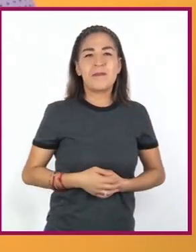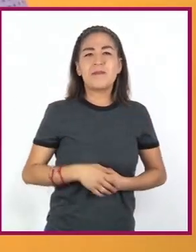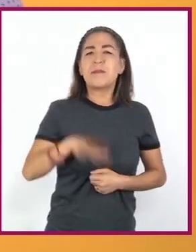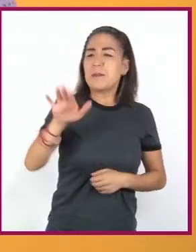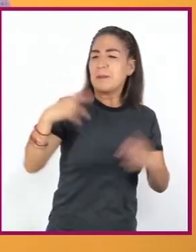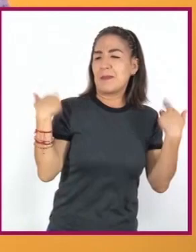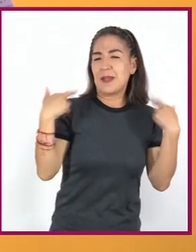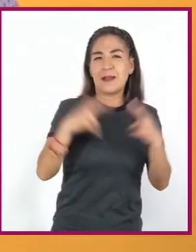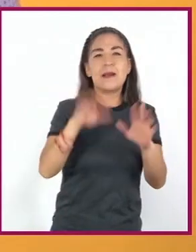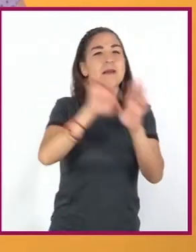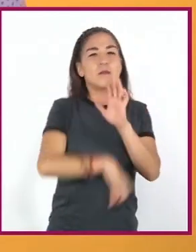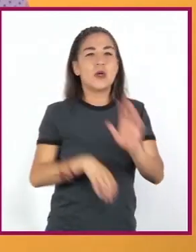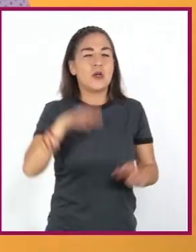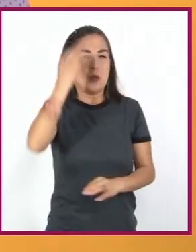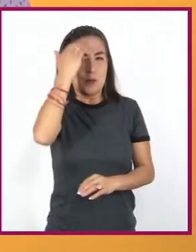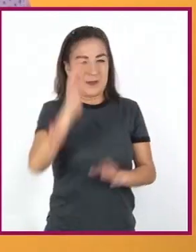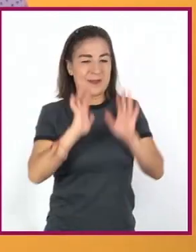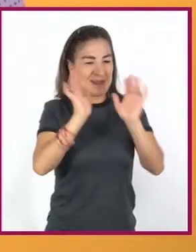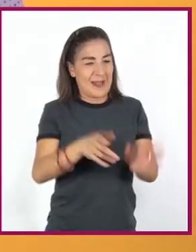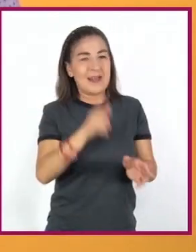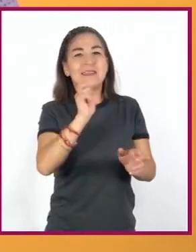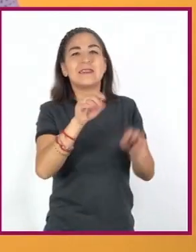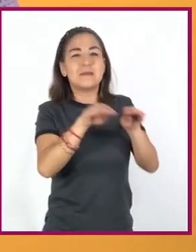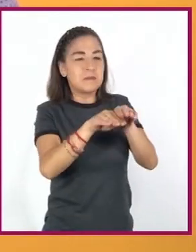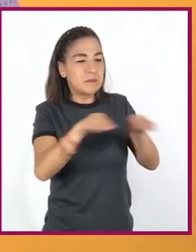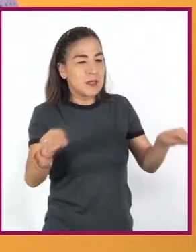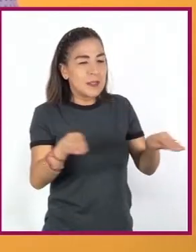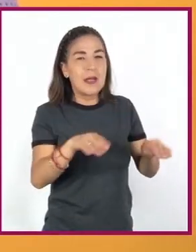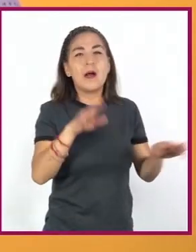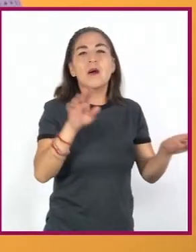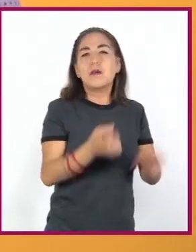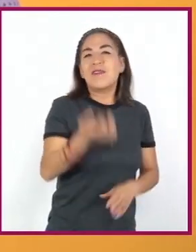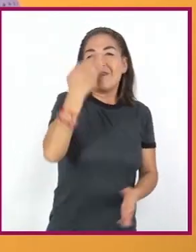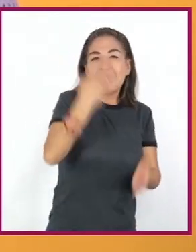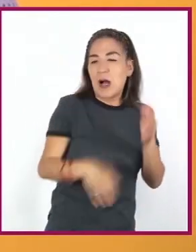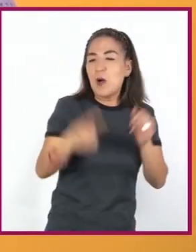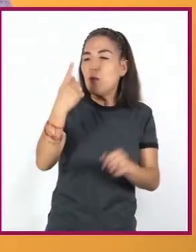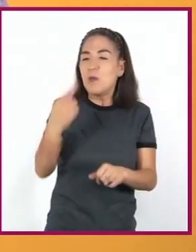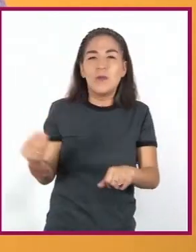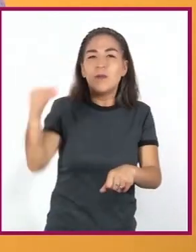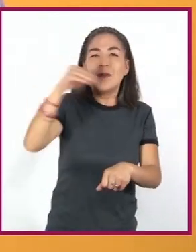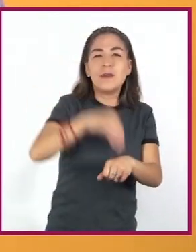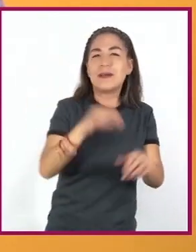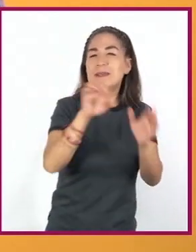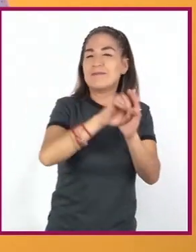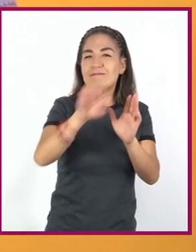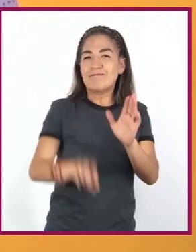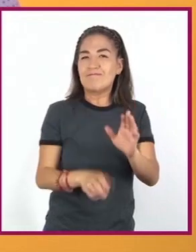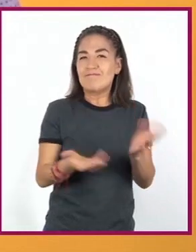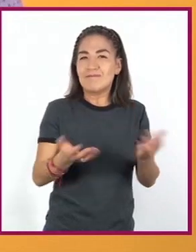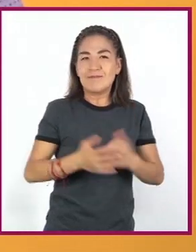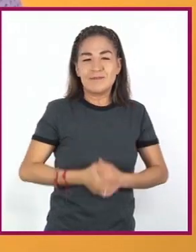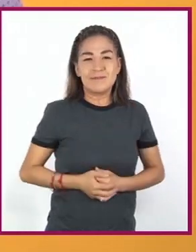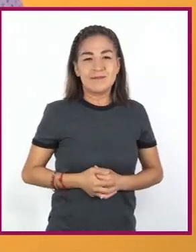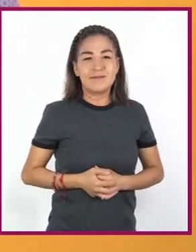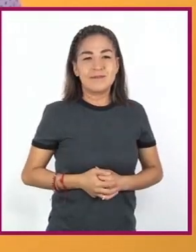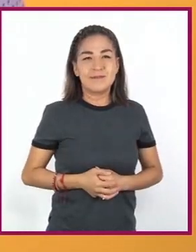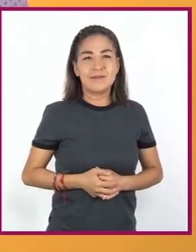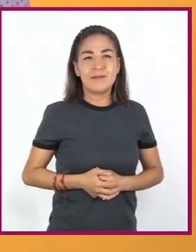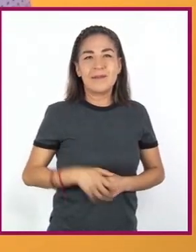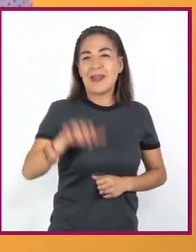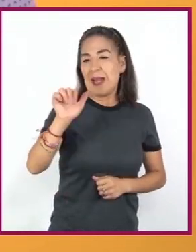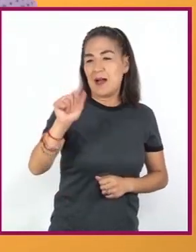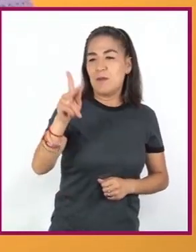si conociéramos las medidas de un prisma y el dato que nos hiciera falta fuera, por ejemplo, la